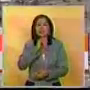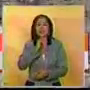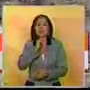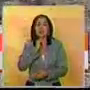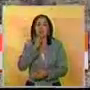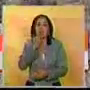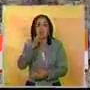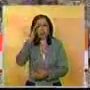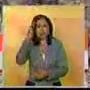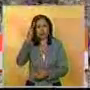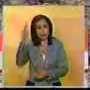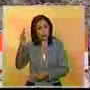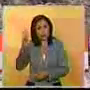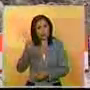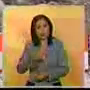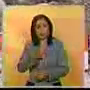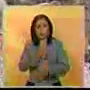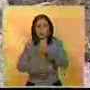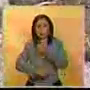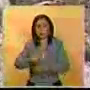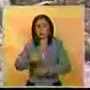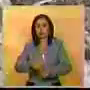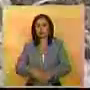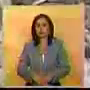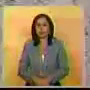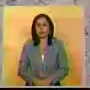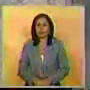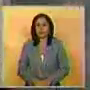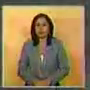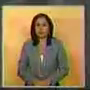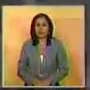además tres soldados británicos heridos.